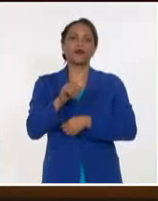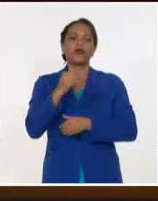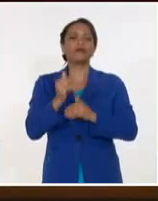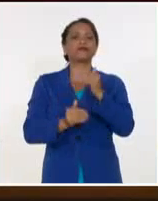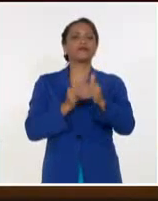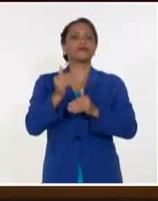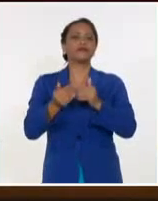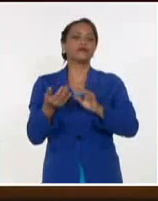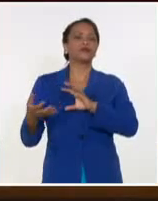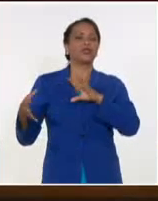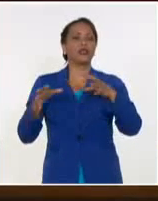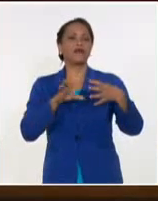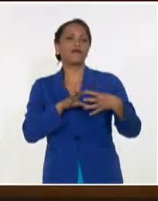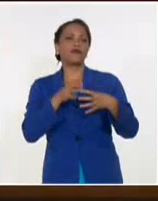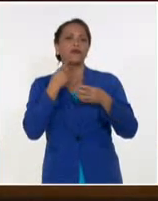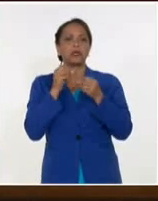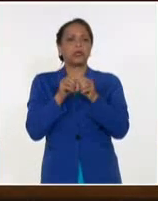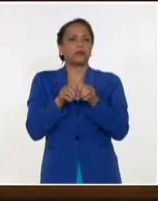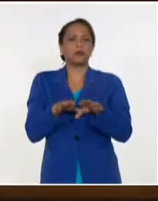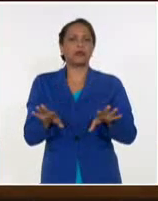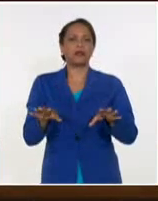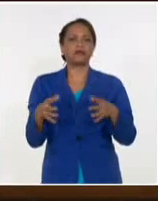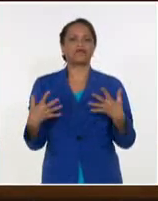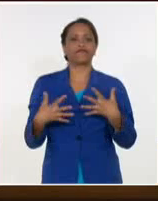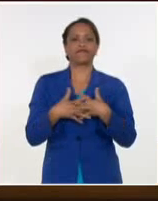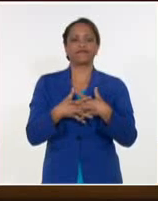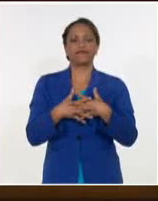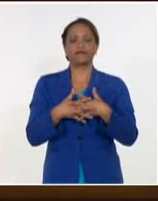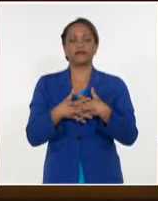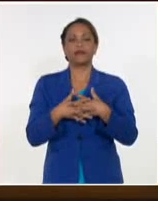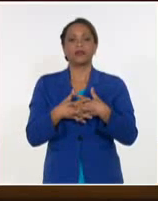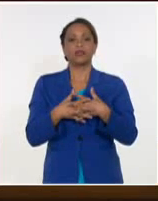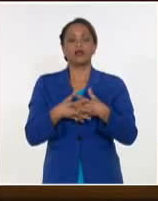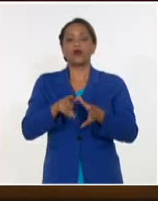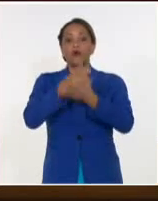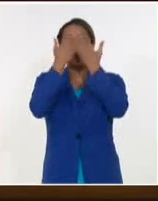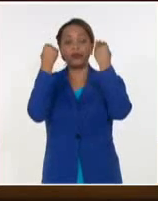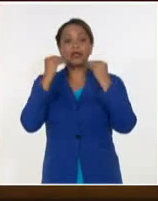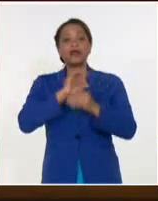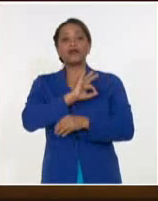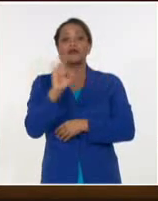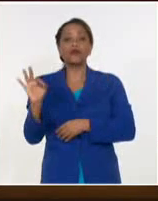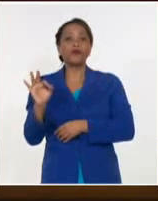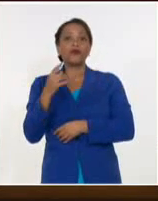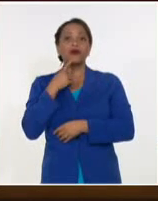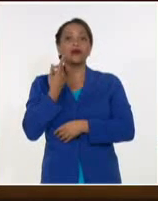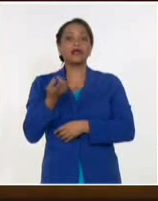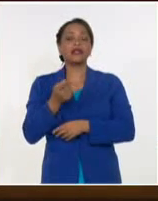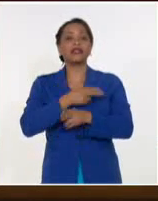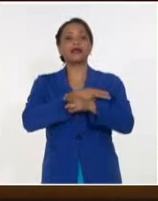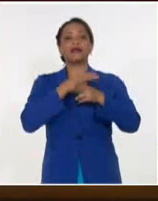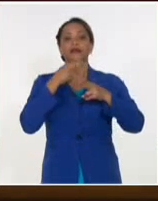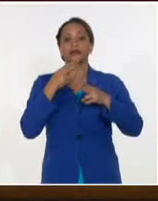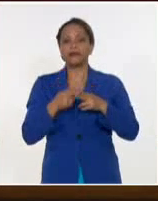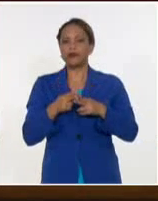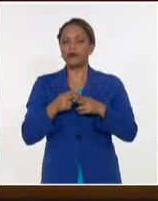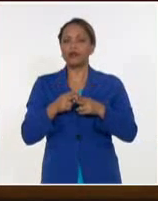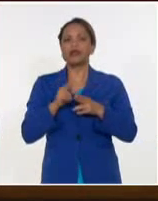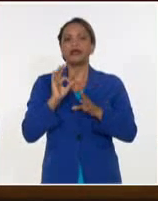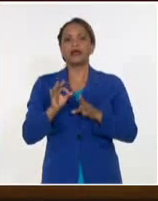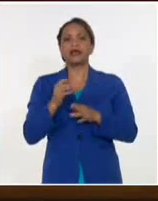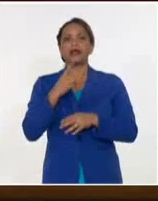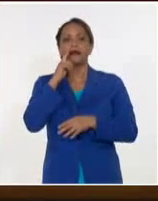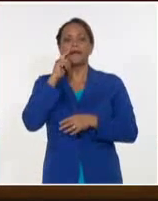de manera más natural. Imposible olvidar en cualquier recuento de esta larga y dramática historia a Carlos